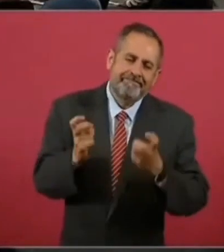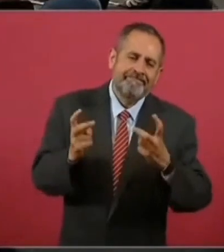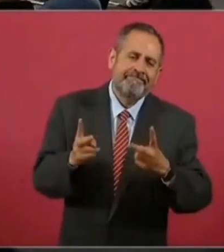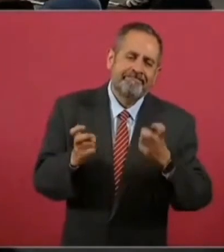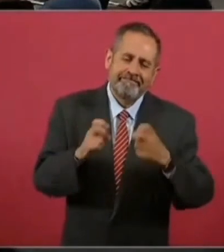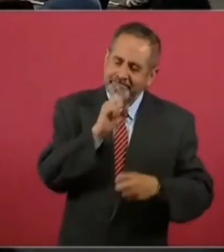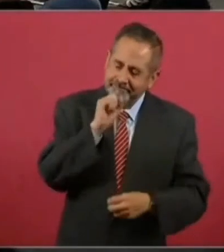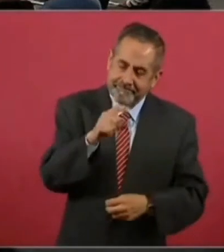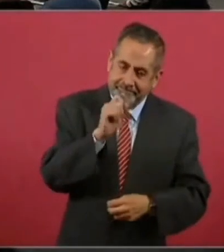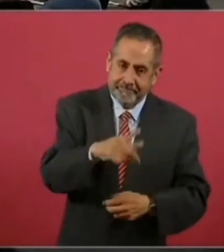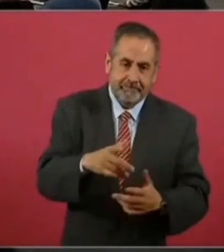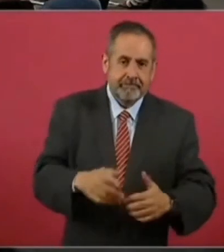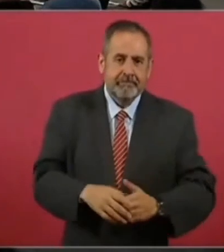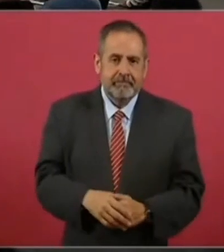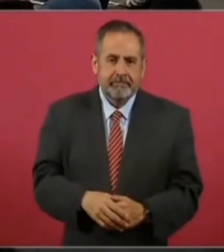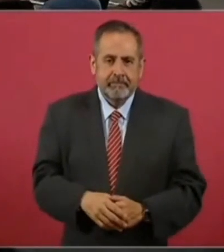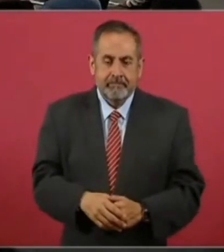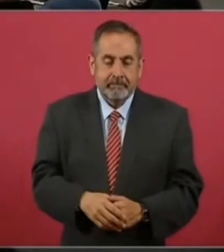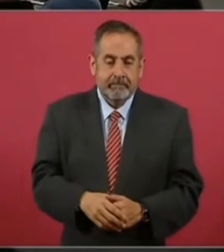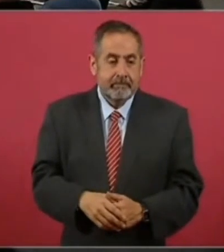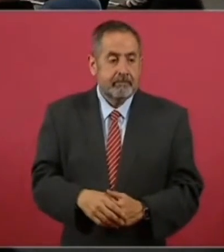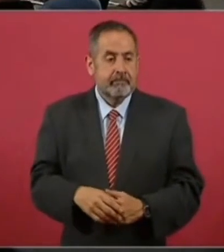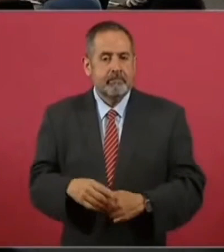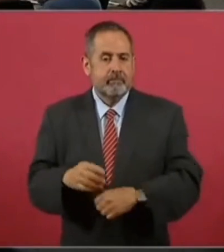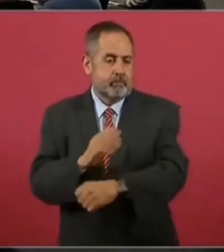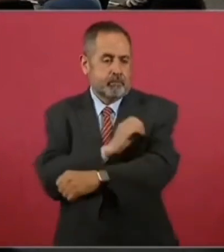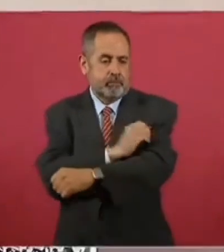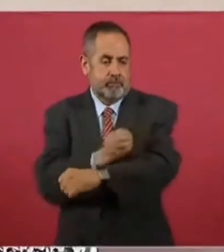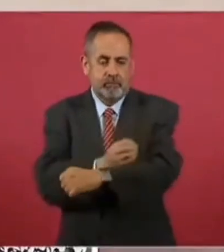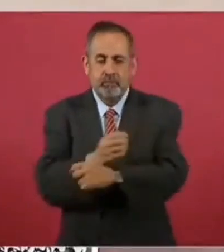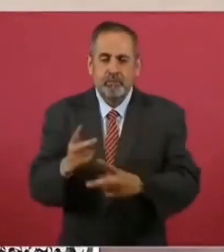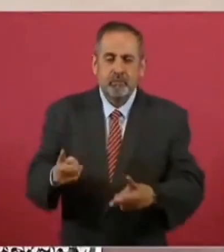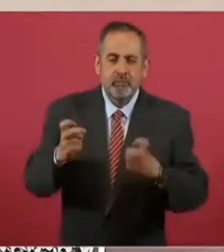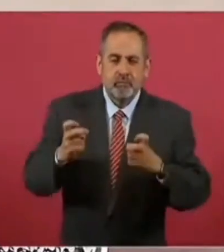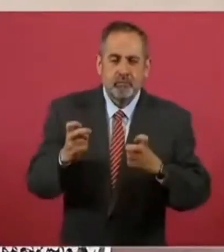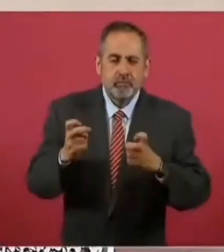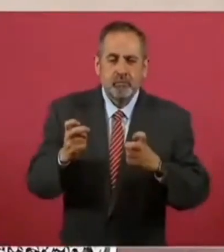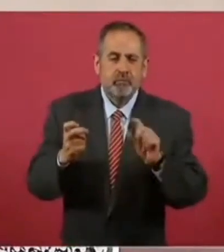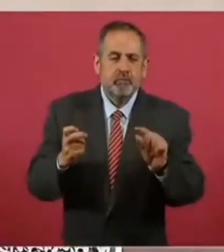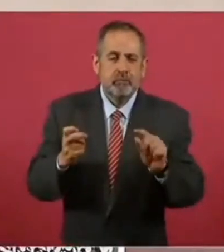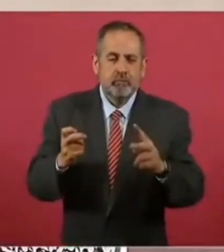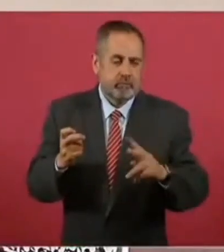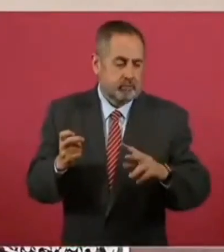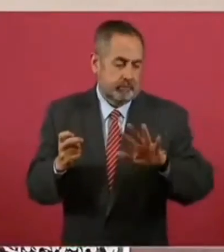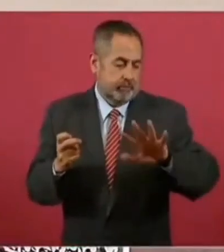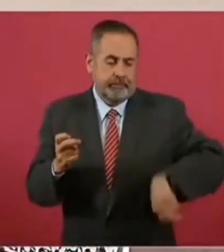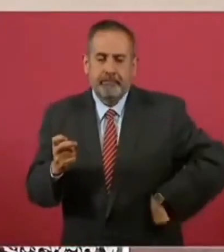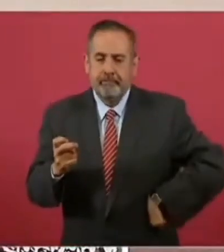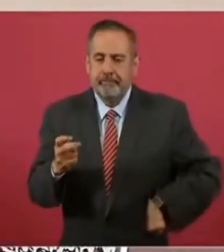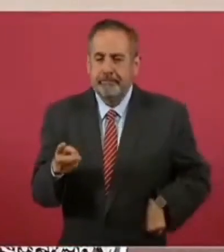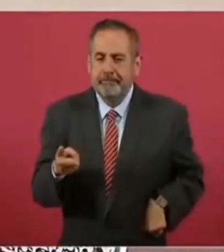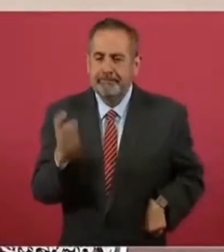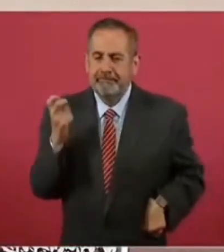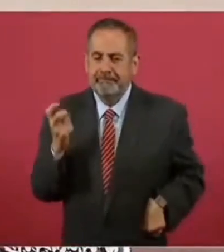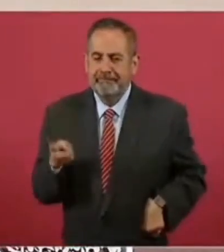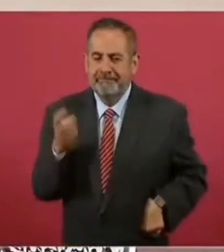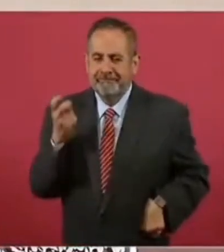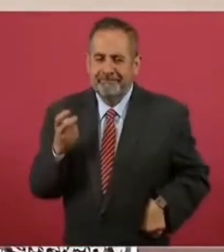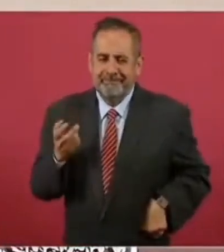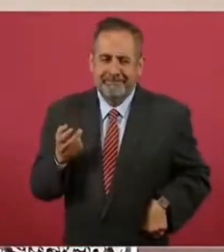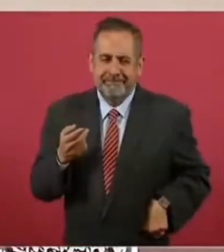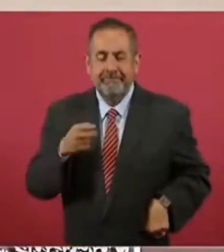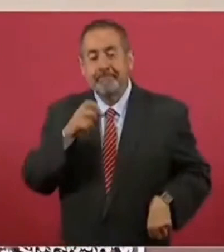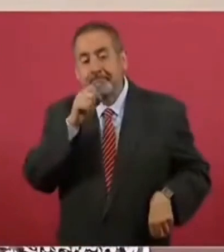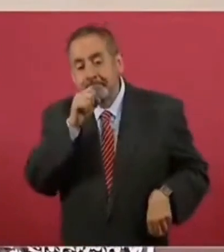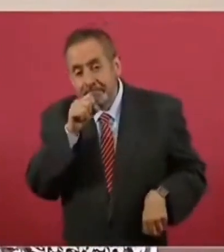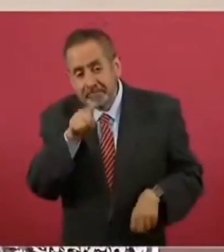Sí, el único que no robó a dos manos, sí. Pero él mismo lo contaba, eso. Pero era un niño de